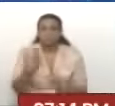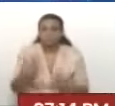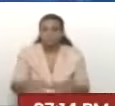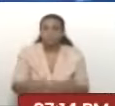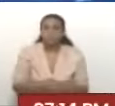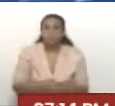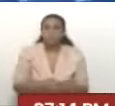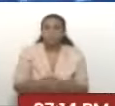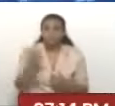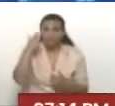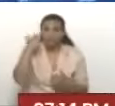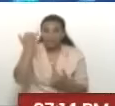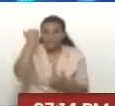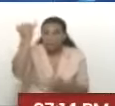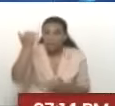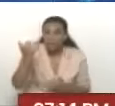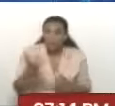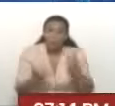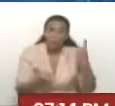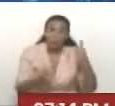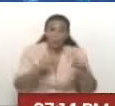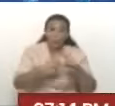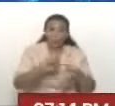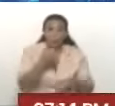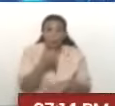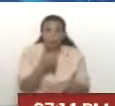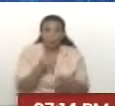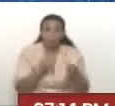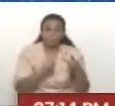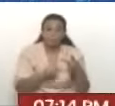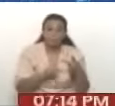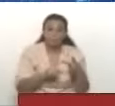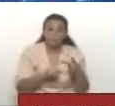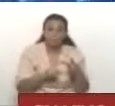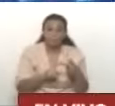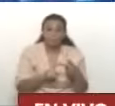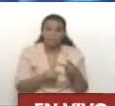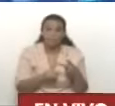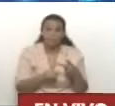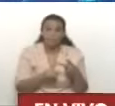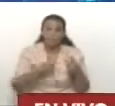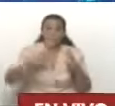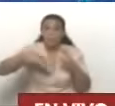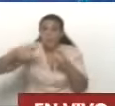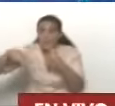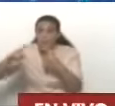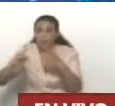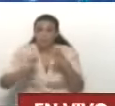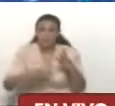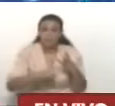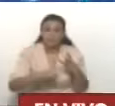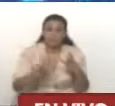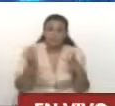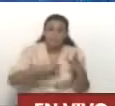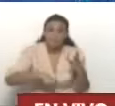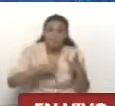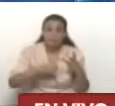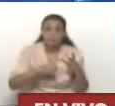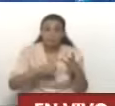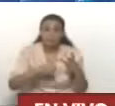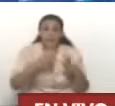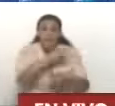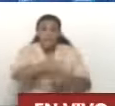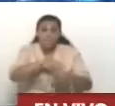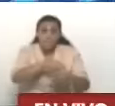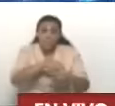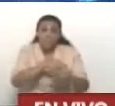Esa es la fórmula. 1x10 del buen gobierno, más bricomiles, más